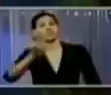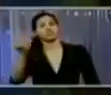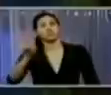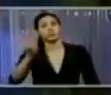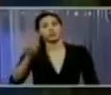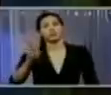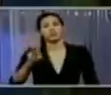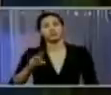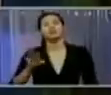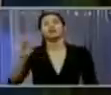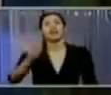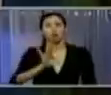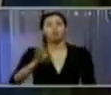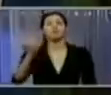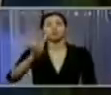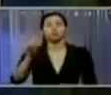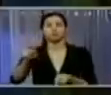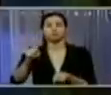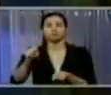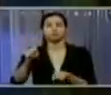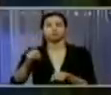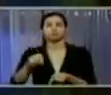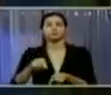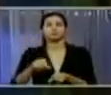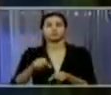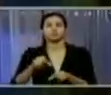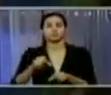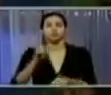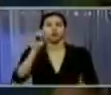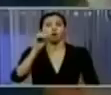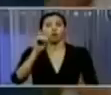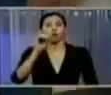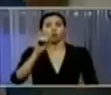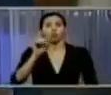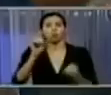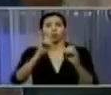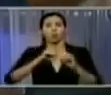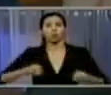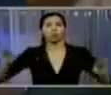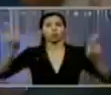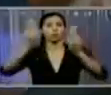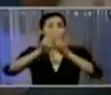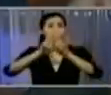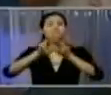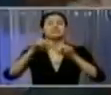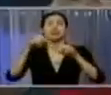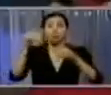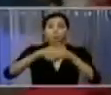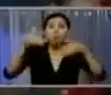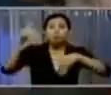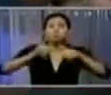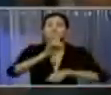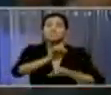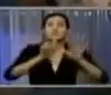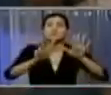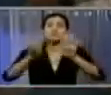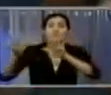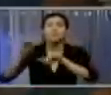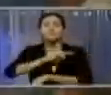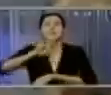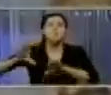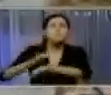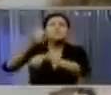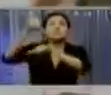quedó electa en la Organización de Naciones Unidas con 177 votos como miembro principal